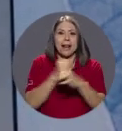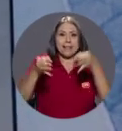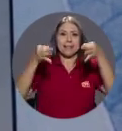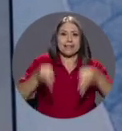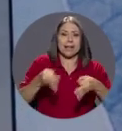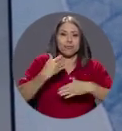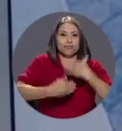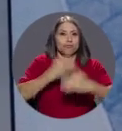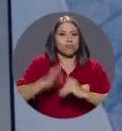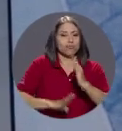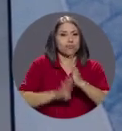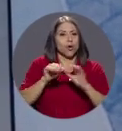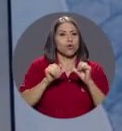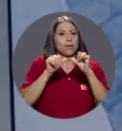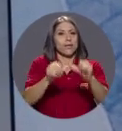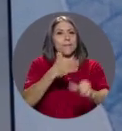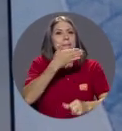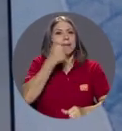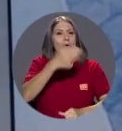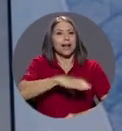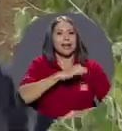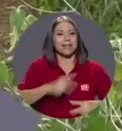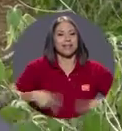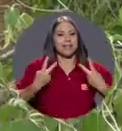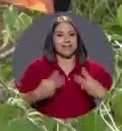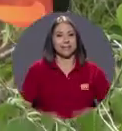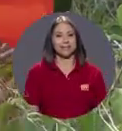crecimiento sostenible y una mejor calidad de vida a la población.